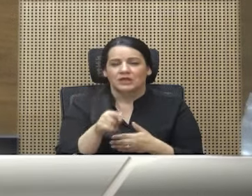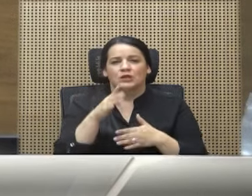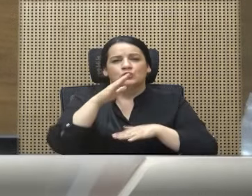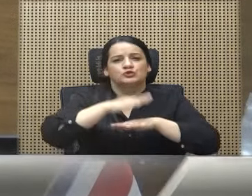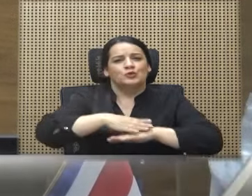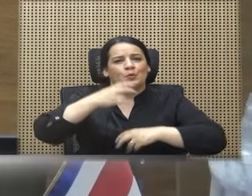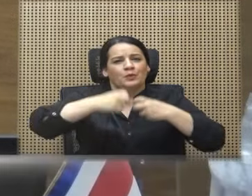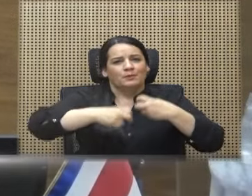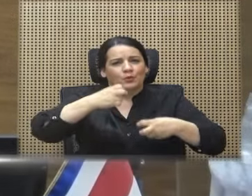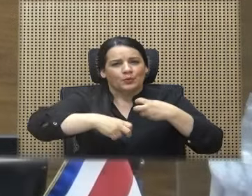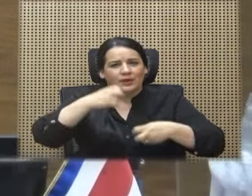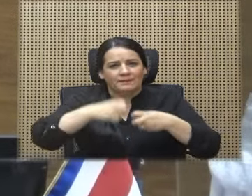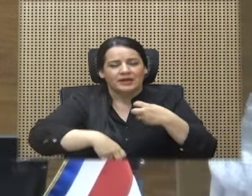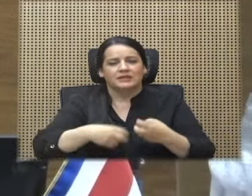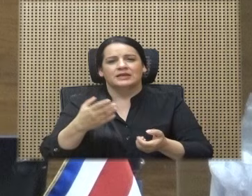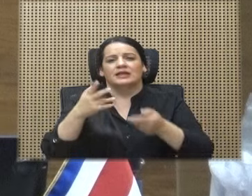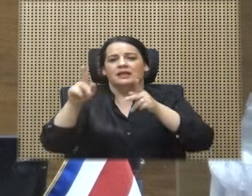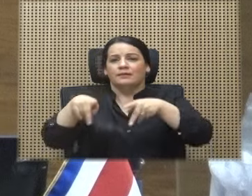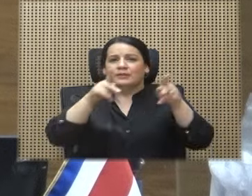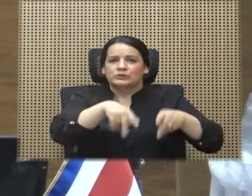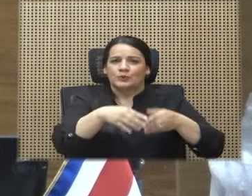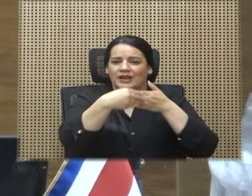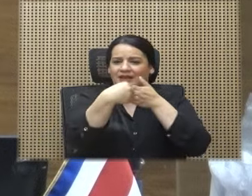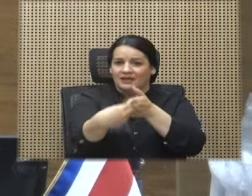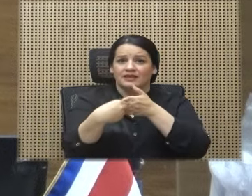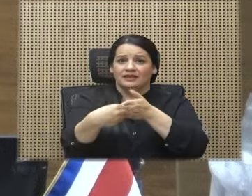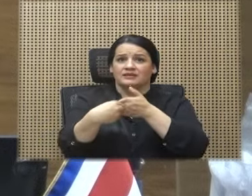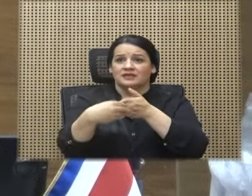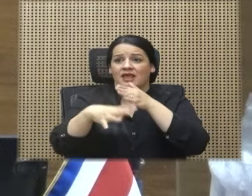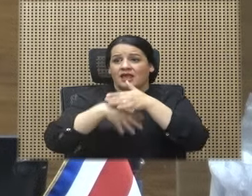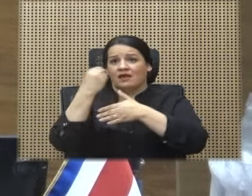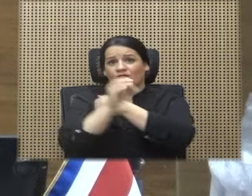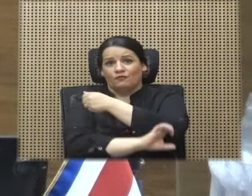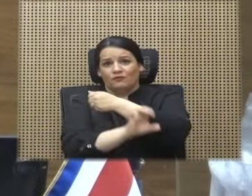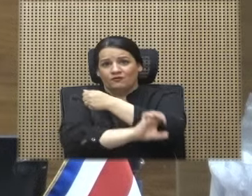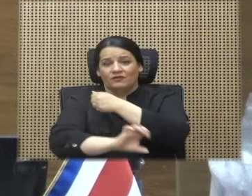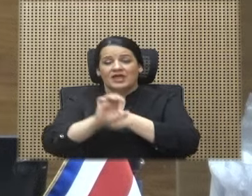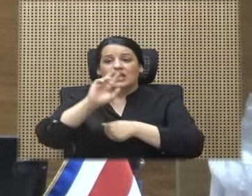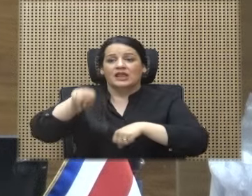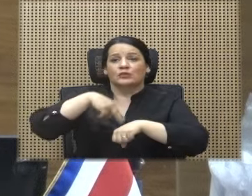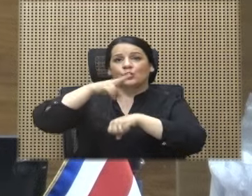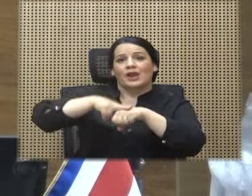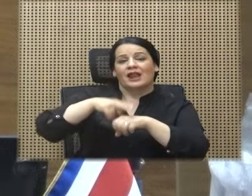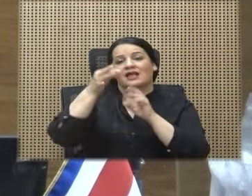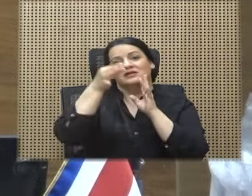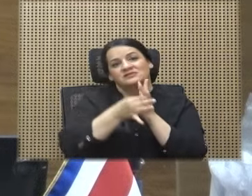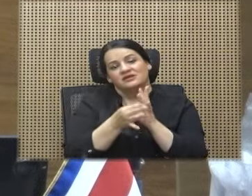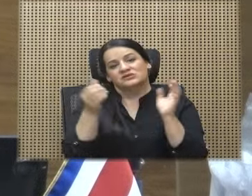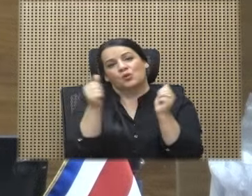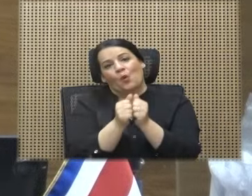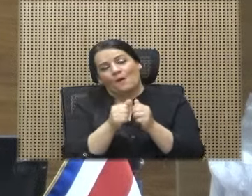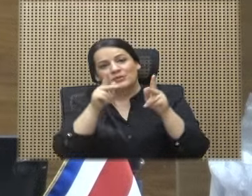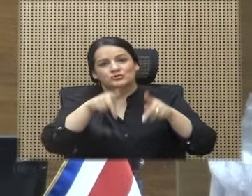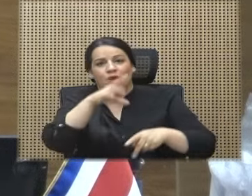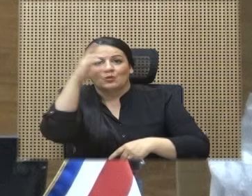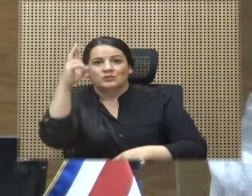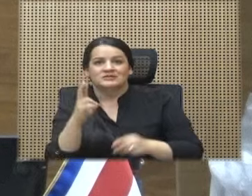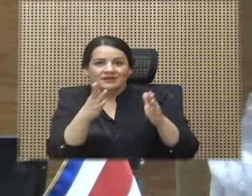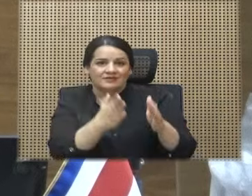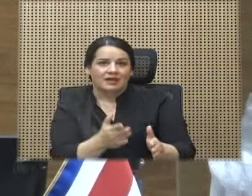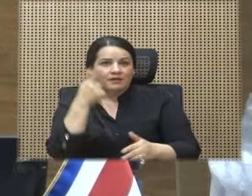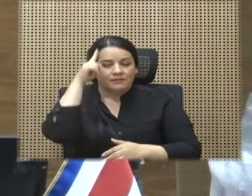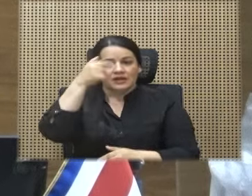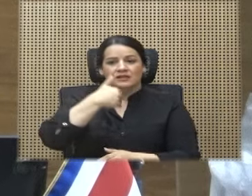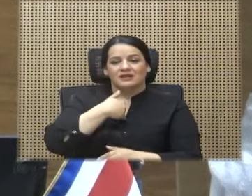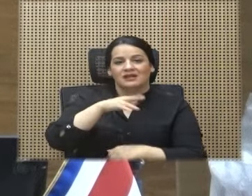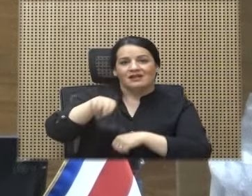las problemáticas de personas líderes extranjeras que se han naturalizado al casarse con personas costarricenses para obtener la